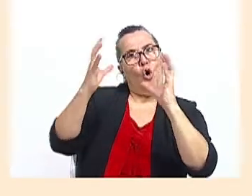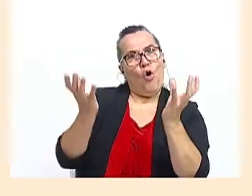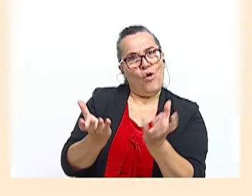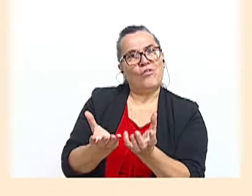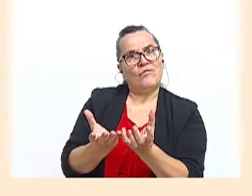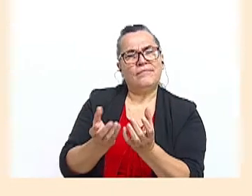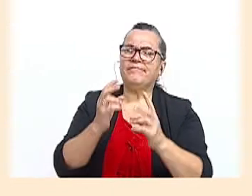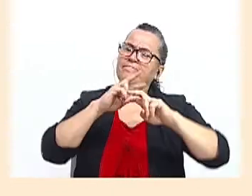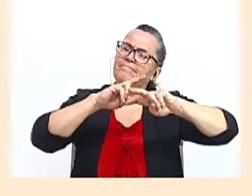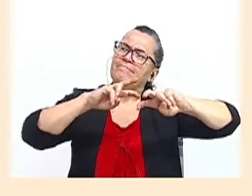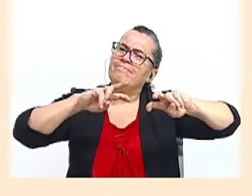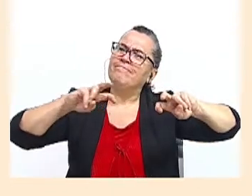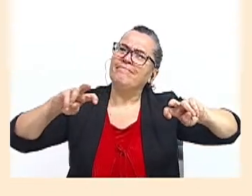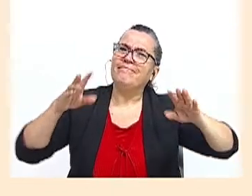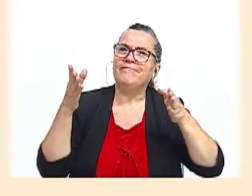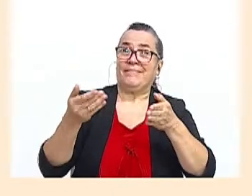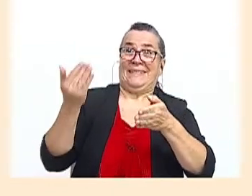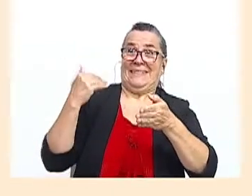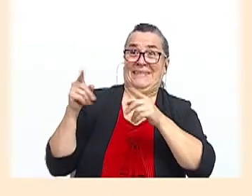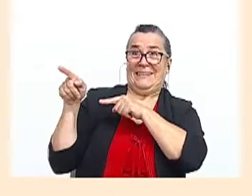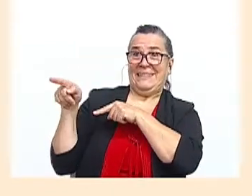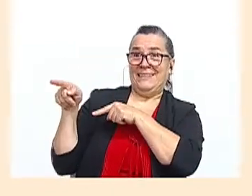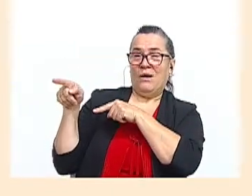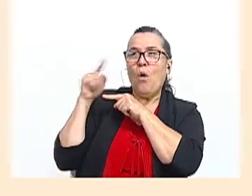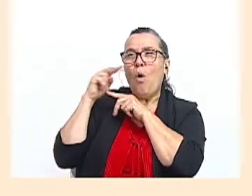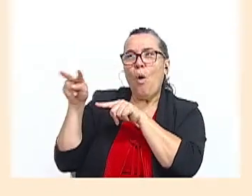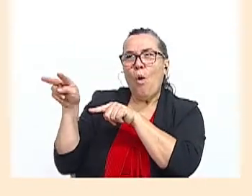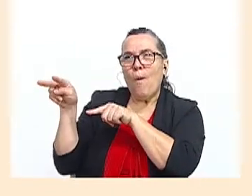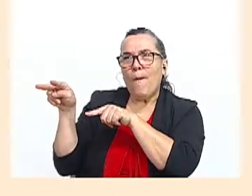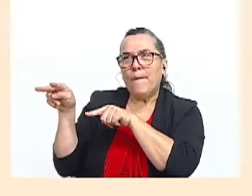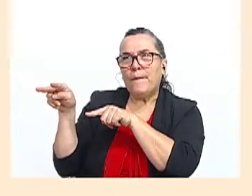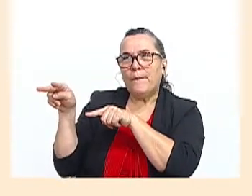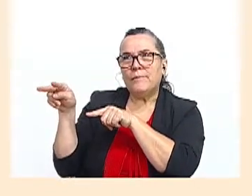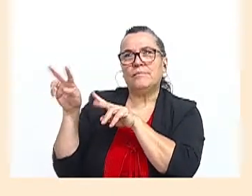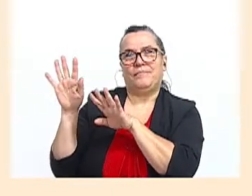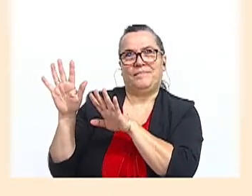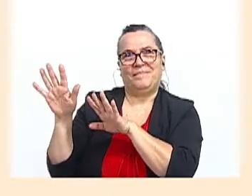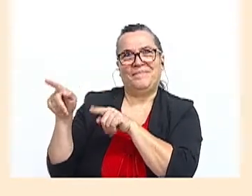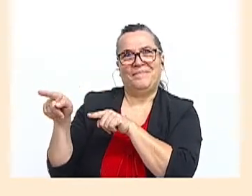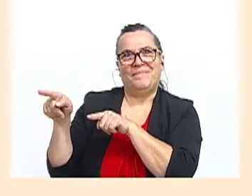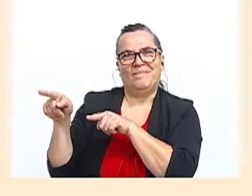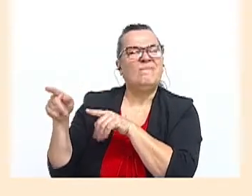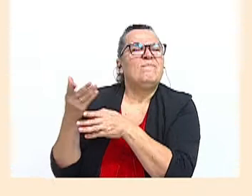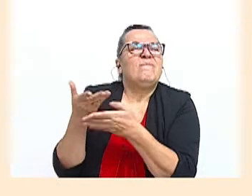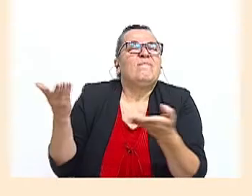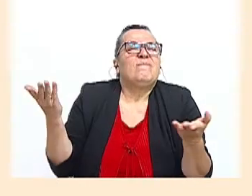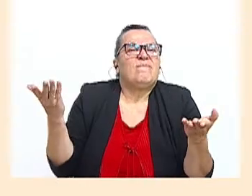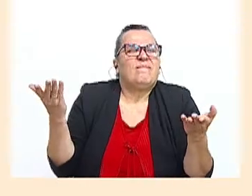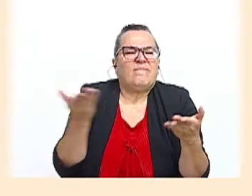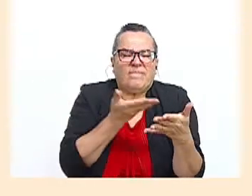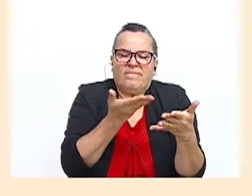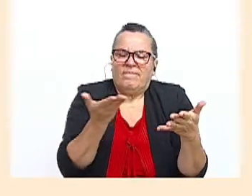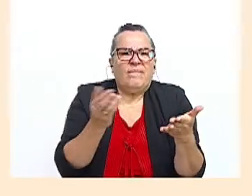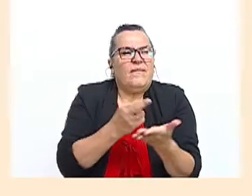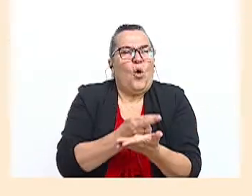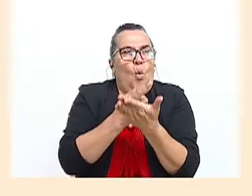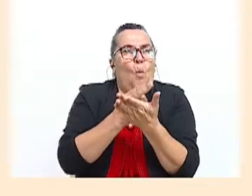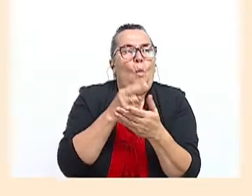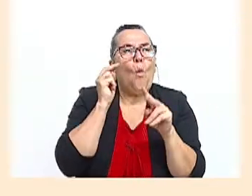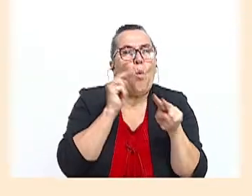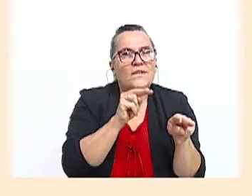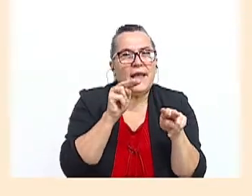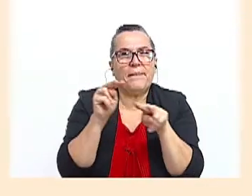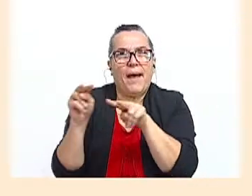Revisemos con detalle la tira cómica anterior. Mucho ojo, pero no tanto. ¿Qué elementos o recursos podemos